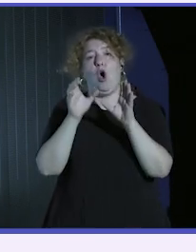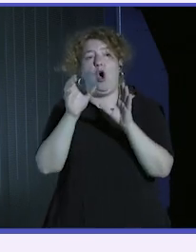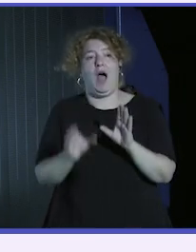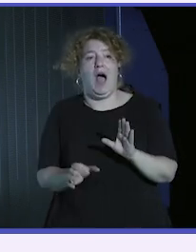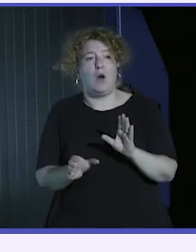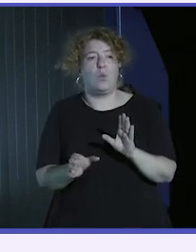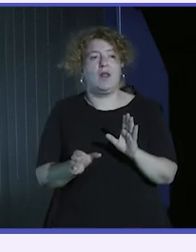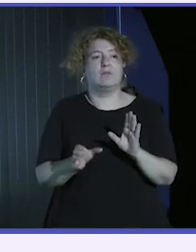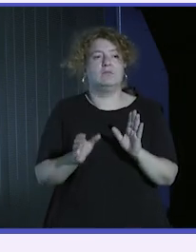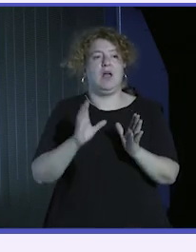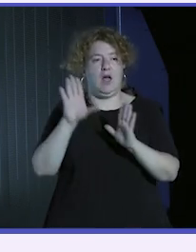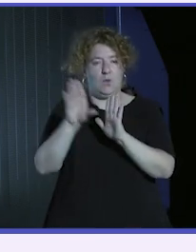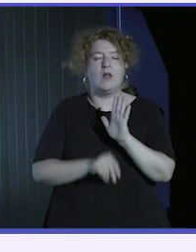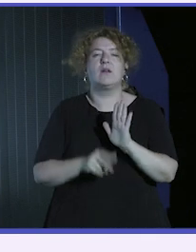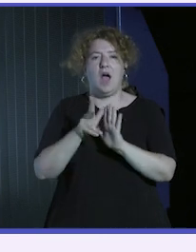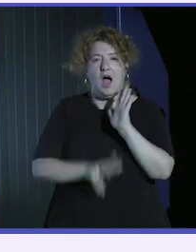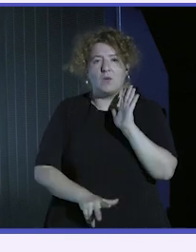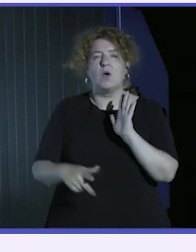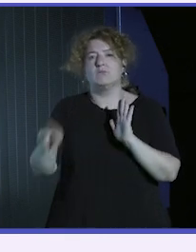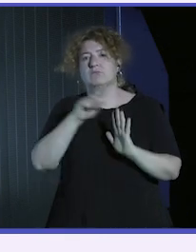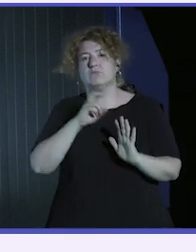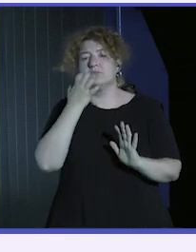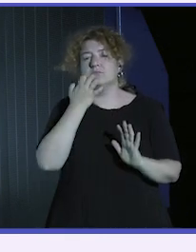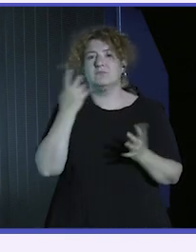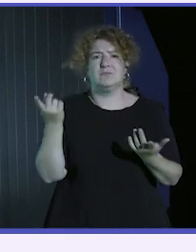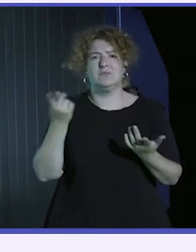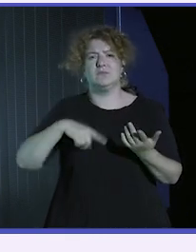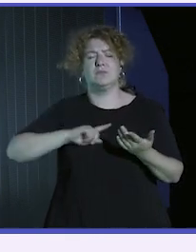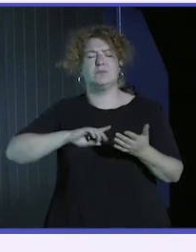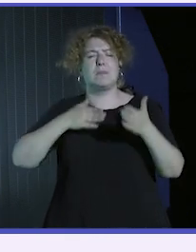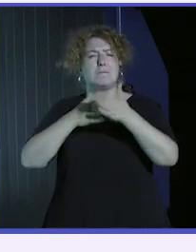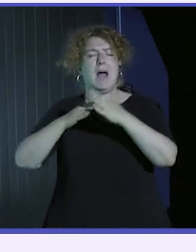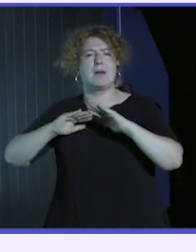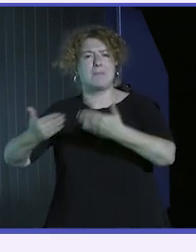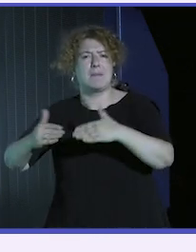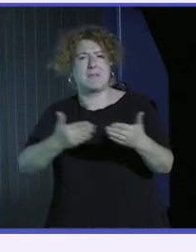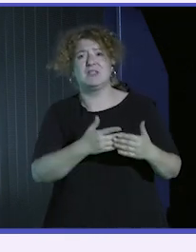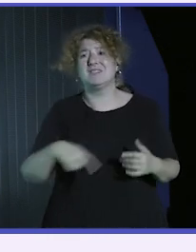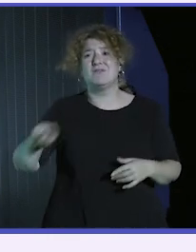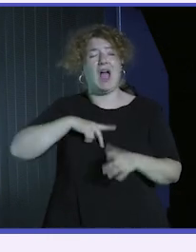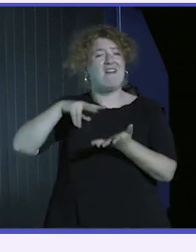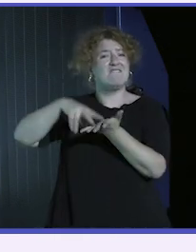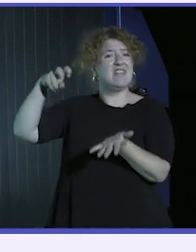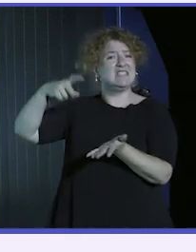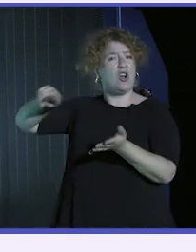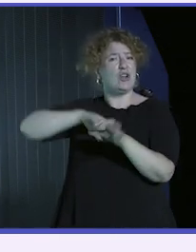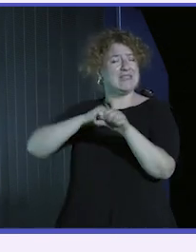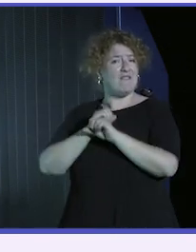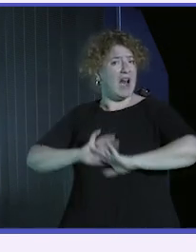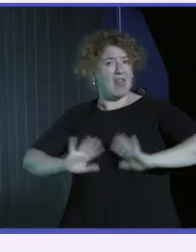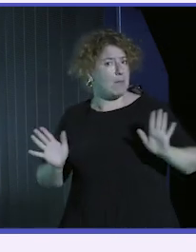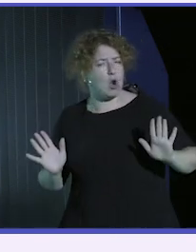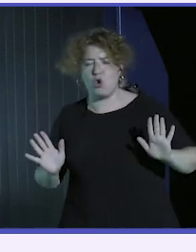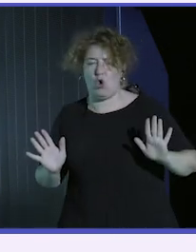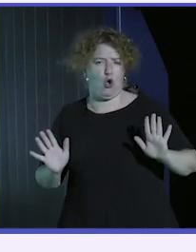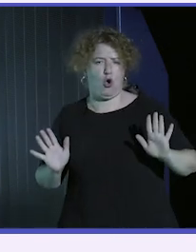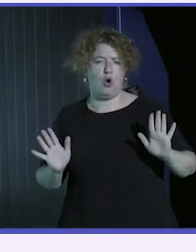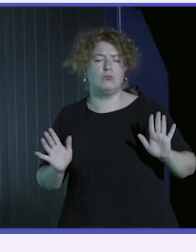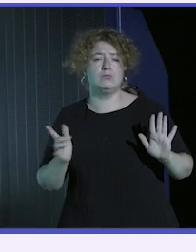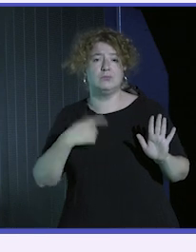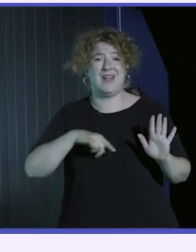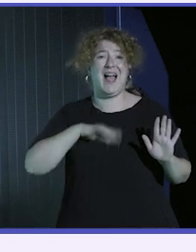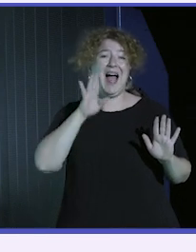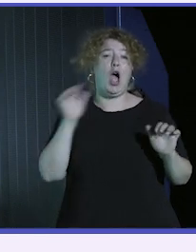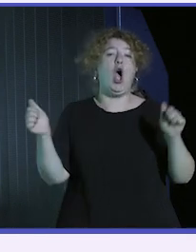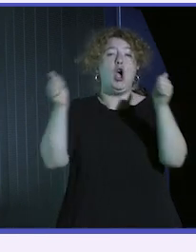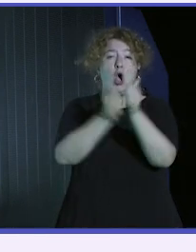que las organizaciones puedan trabajar con ellos. Y estamos tirando barreras para que no solamente los físicos puedan trabajar contra estas soluciones, sino que con Copilot,